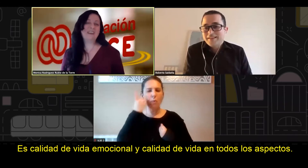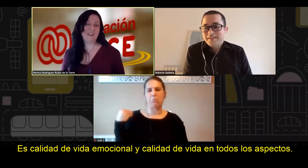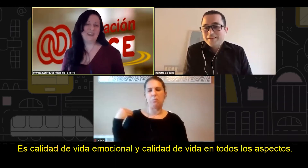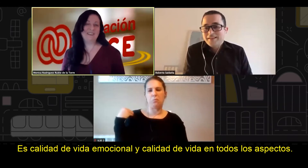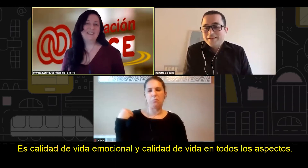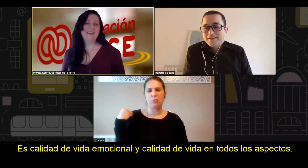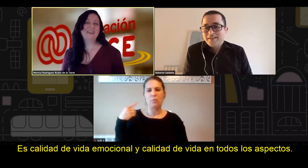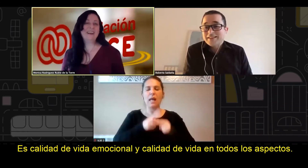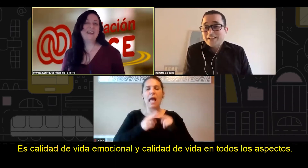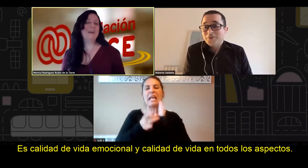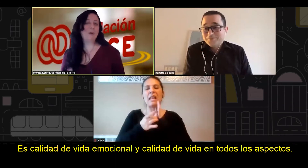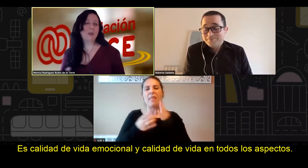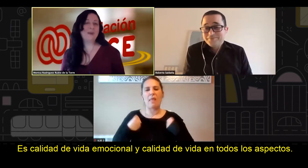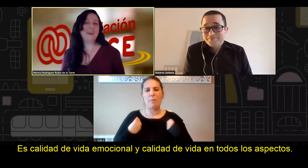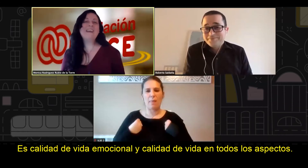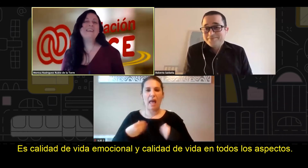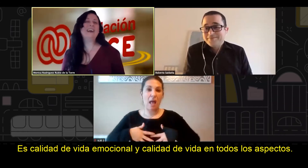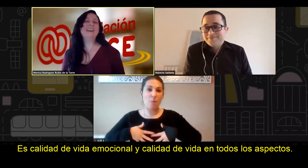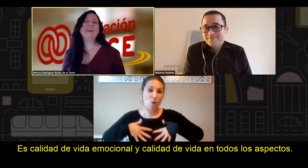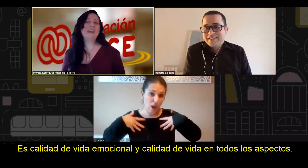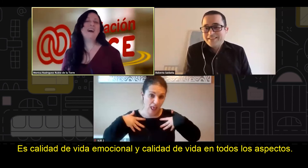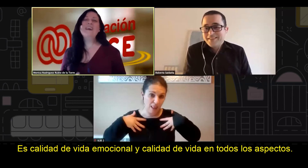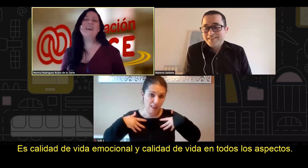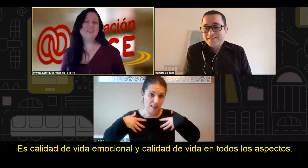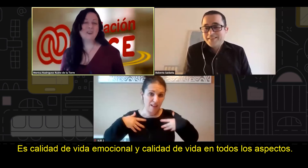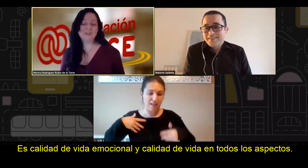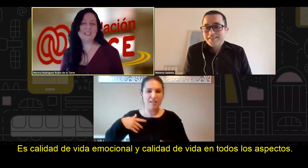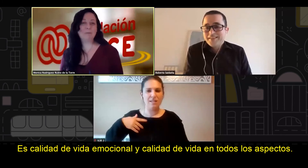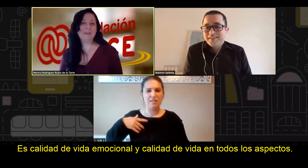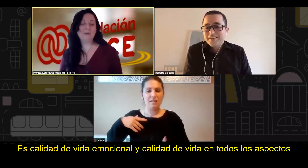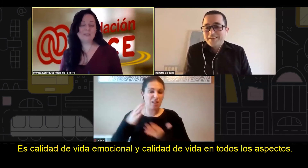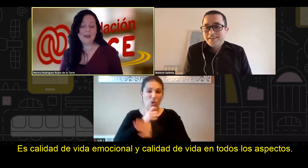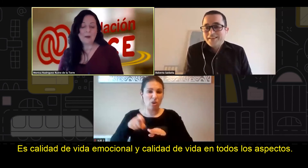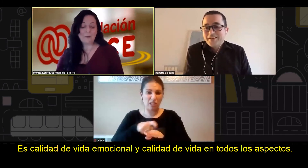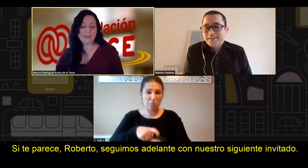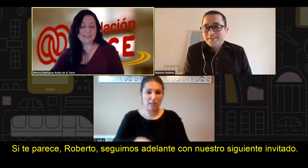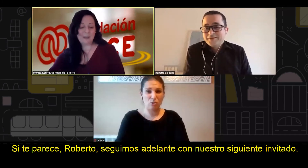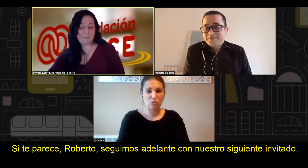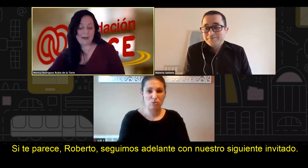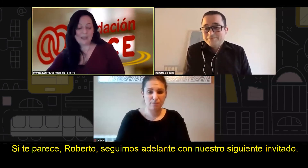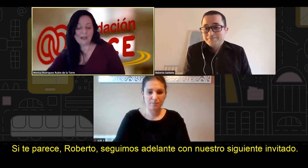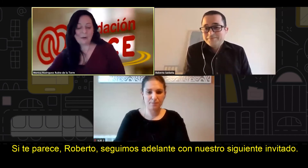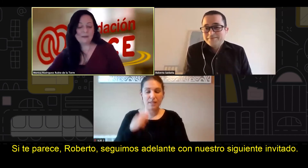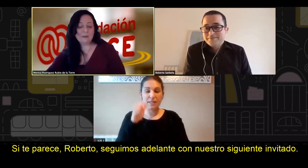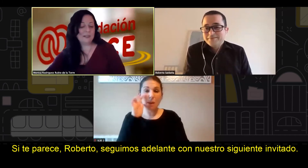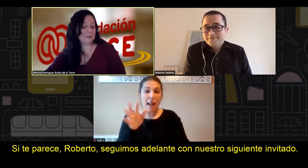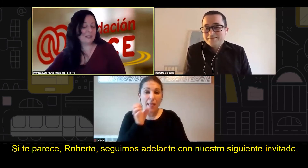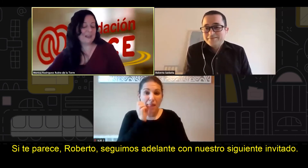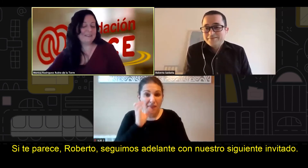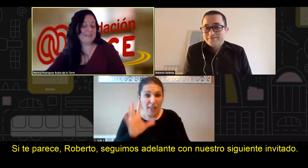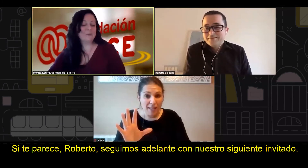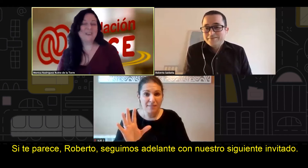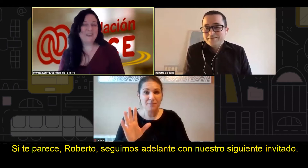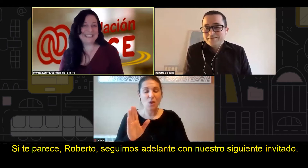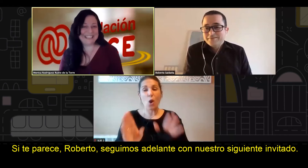de vida emocional y calidad de vida en todos los aspectos. Pues si te parece, Roberto, seguimos adelante